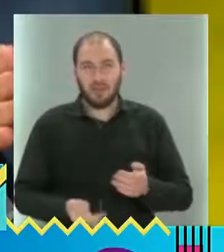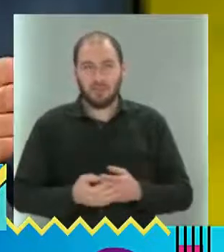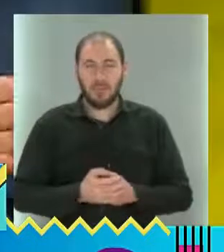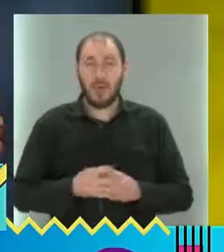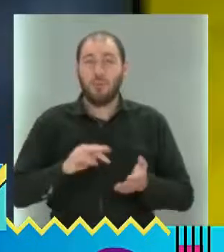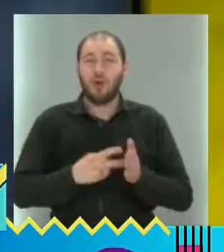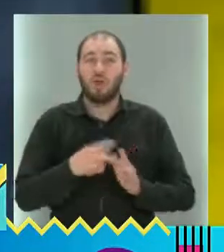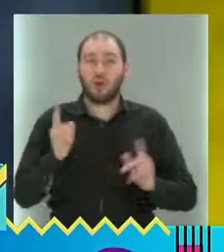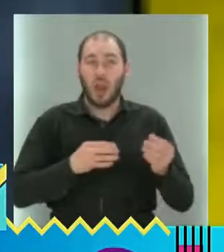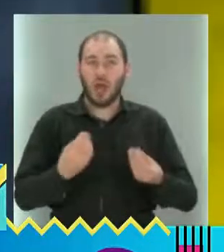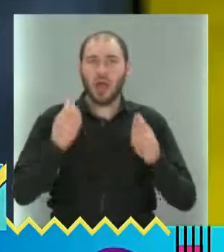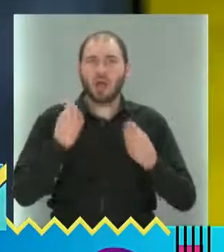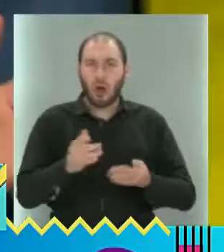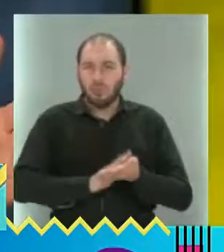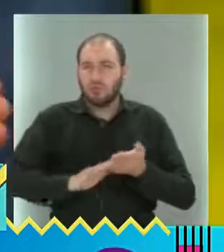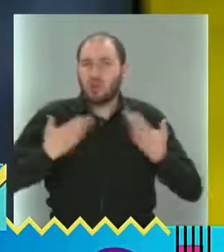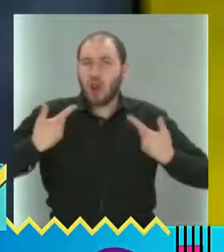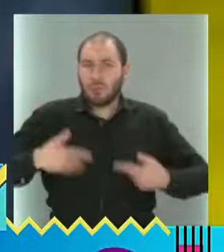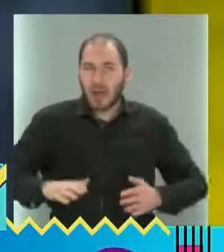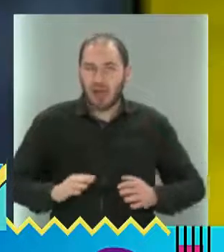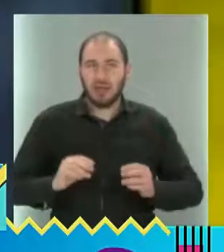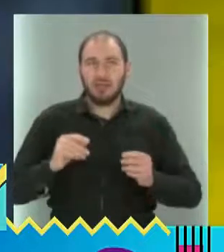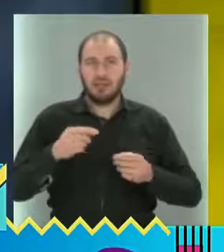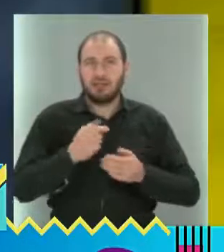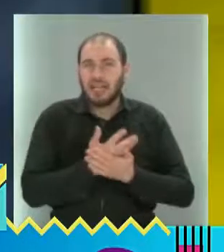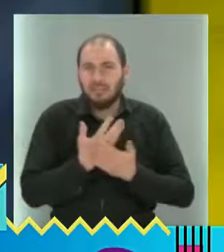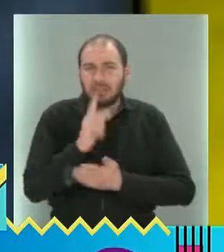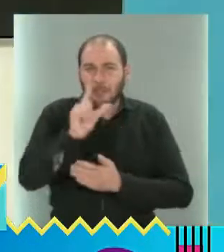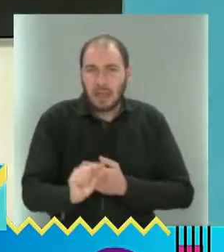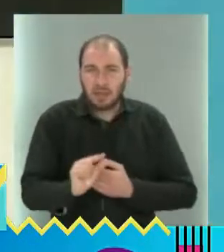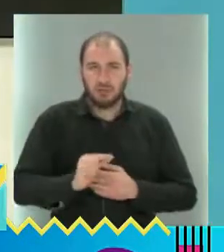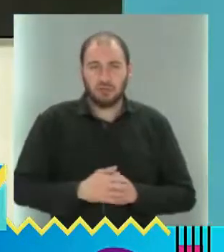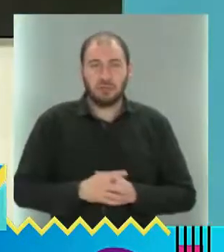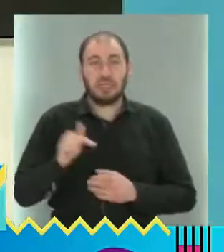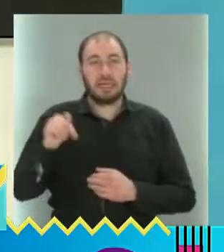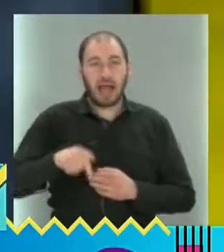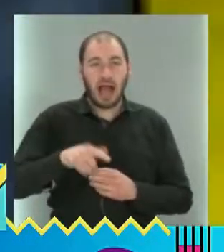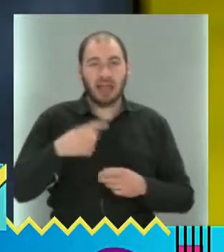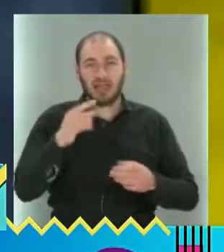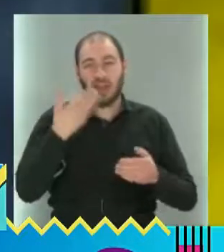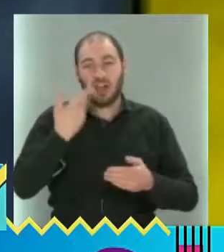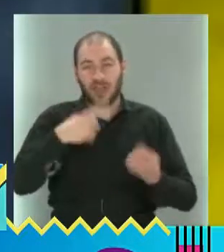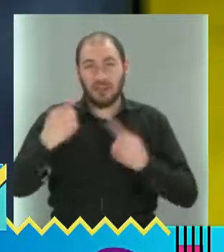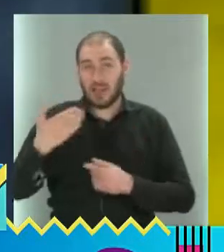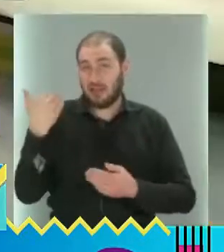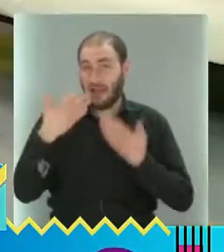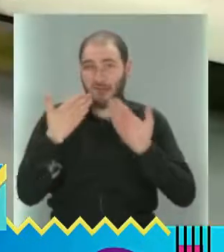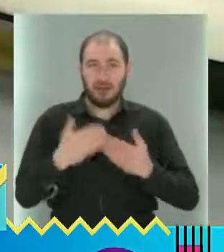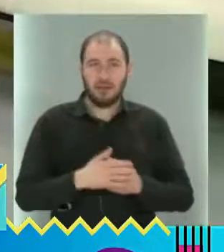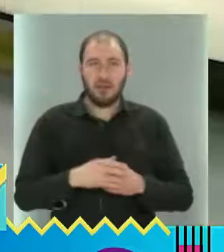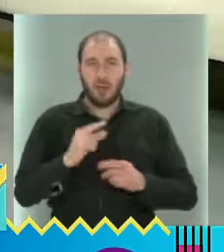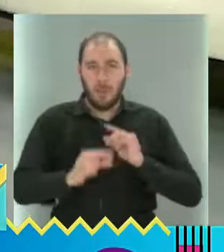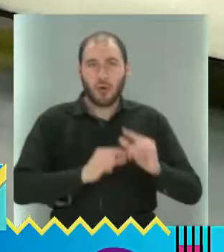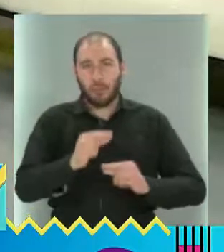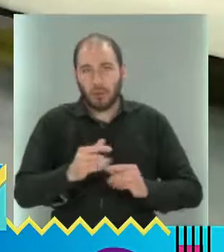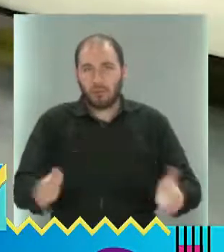El problema es cómo logramos normalizarnos con el menor sacrificio posible. Y ahí están las diferentes teorías que charlamos al principio, que vamos despacito,